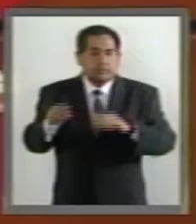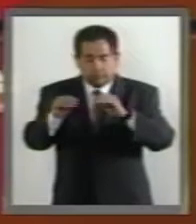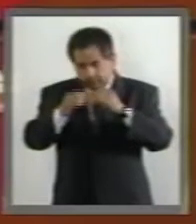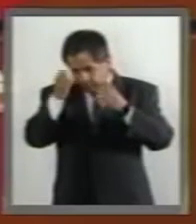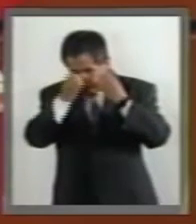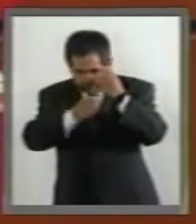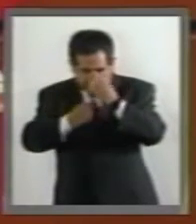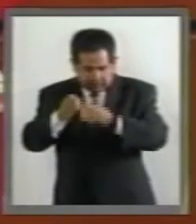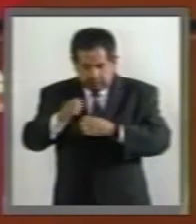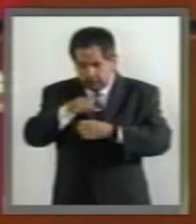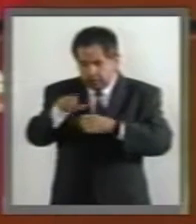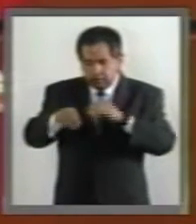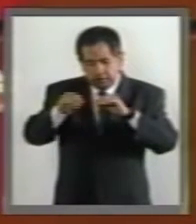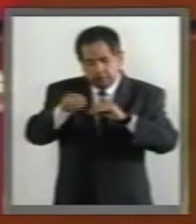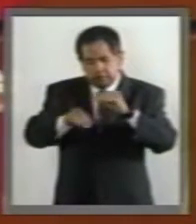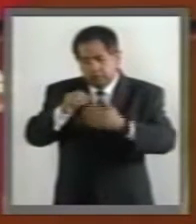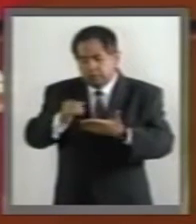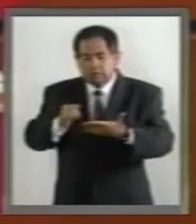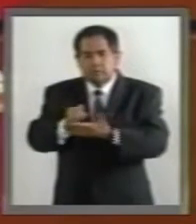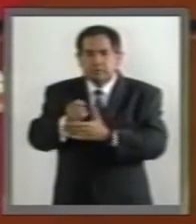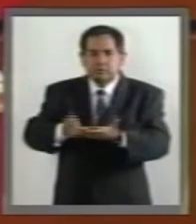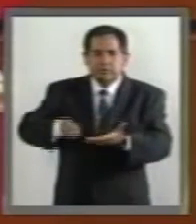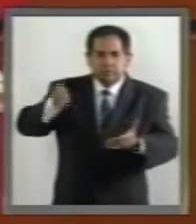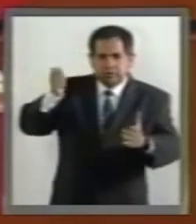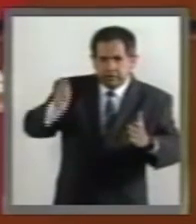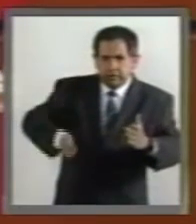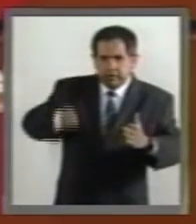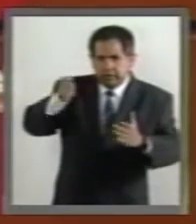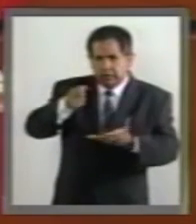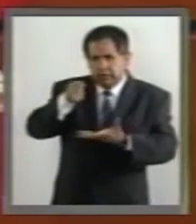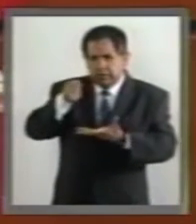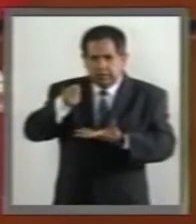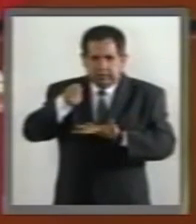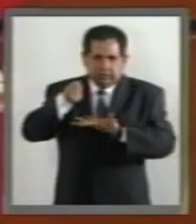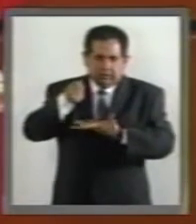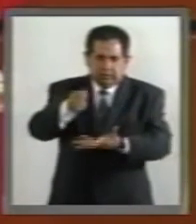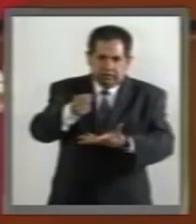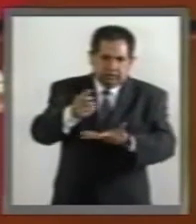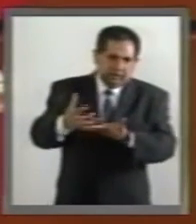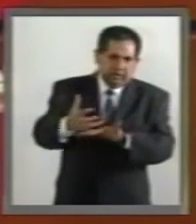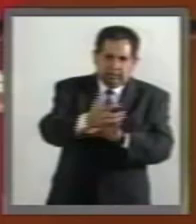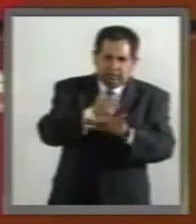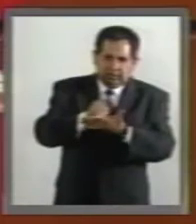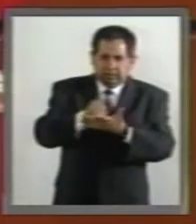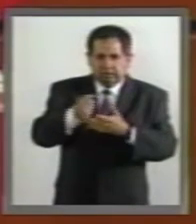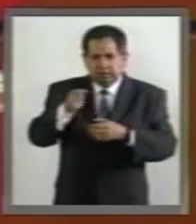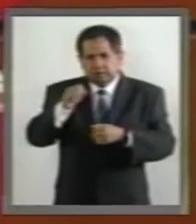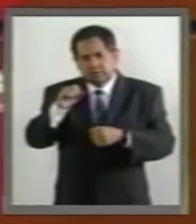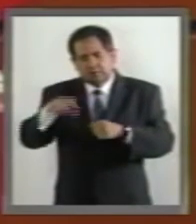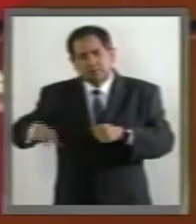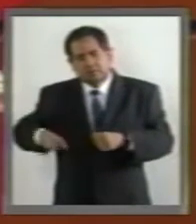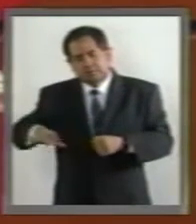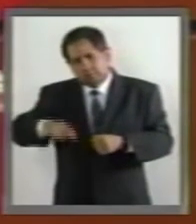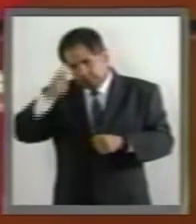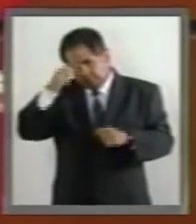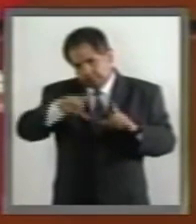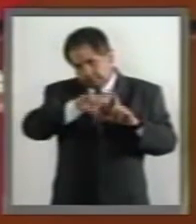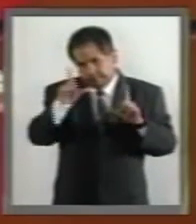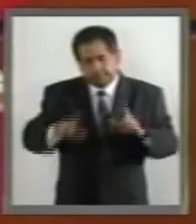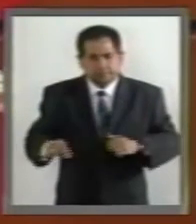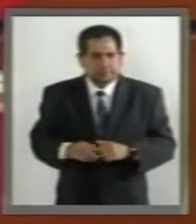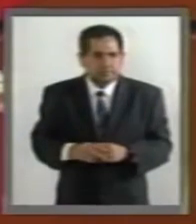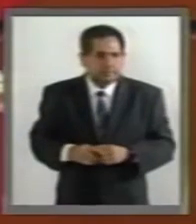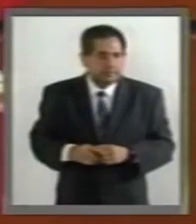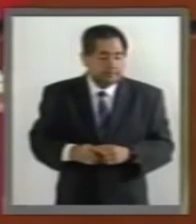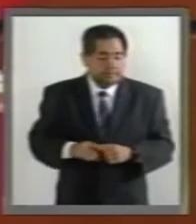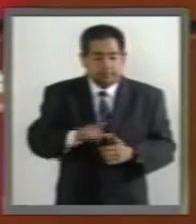análisis y finalmente aprobación del presupuesto de egresos de la Federación. De acuerdo a la Ley